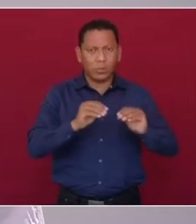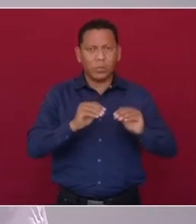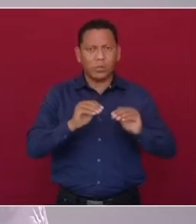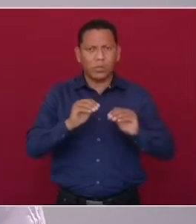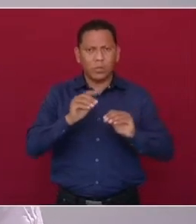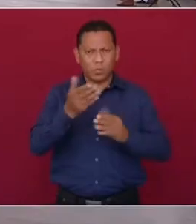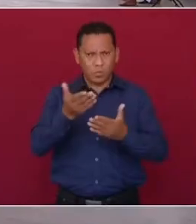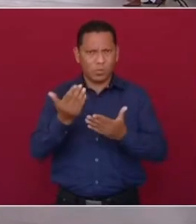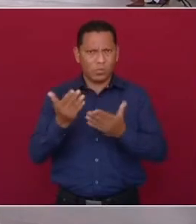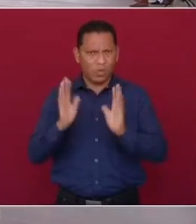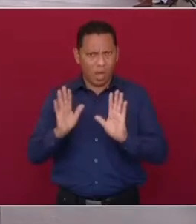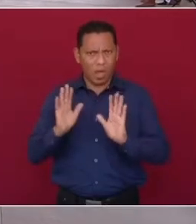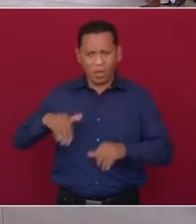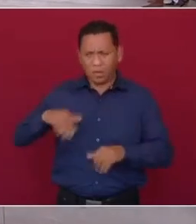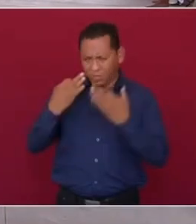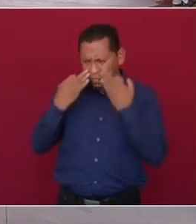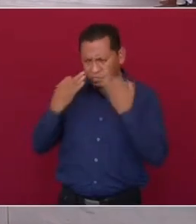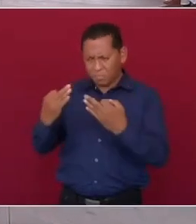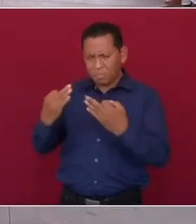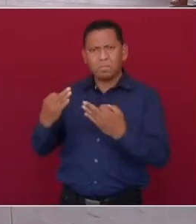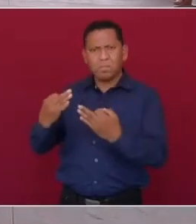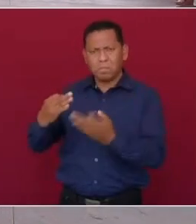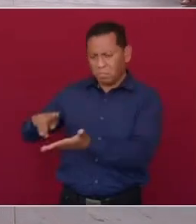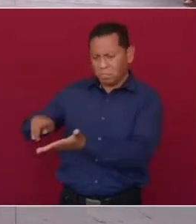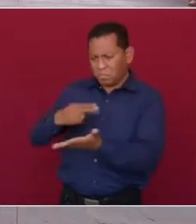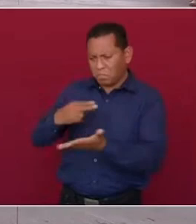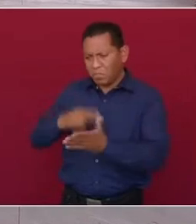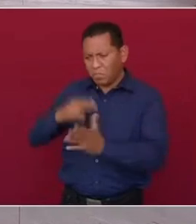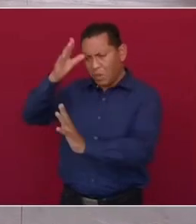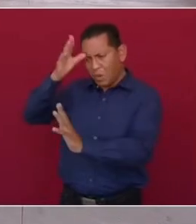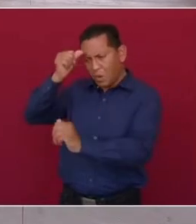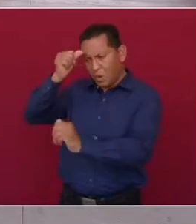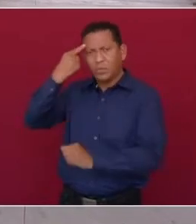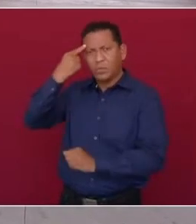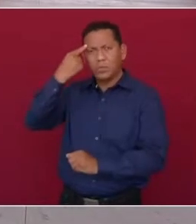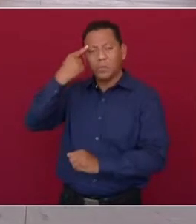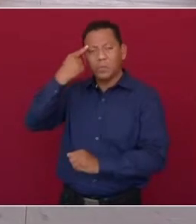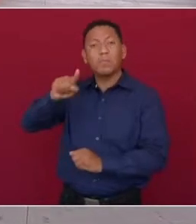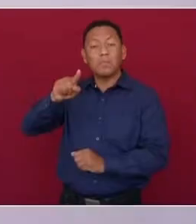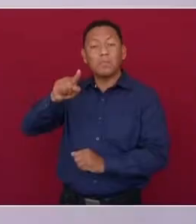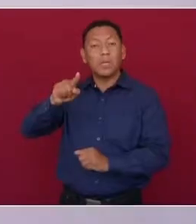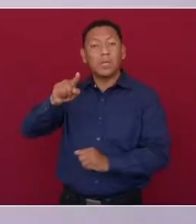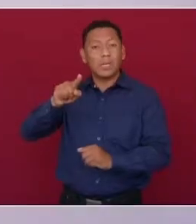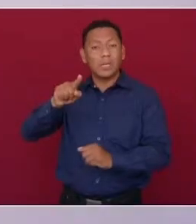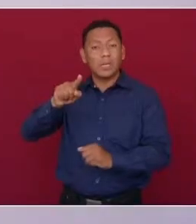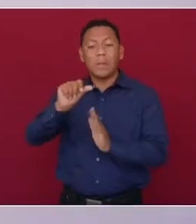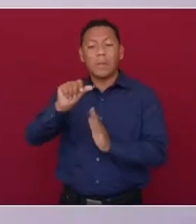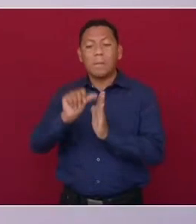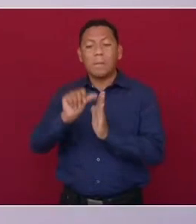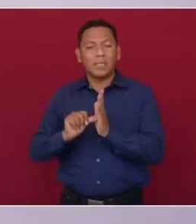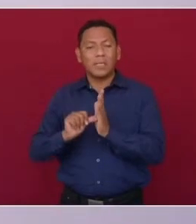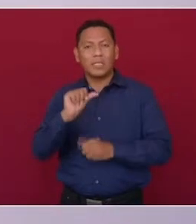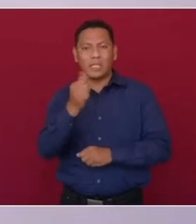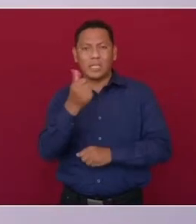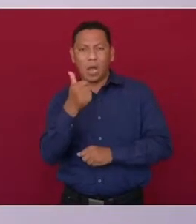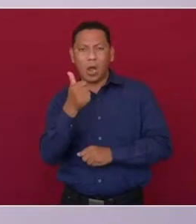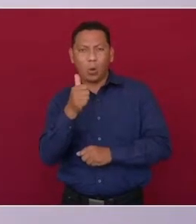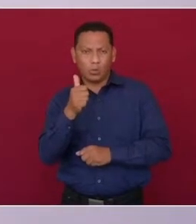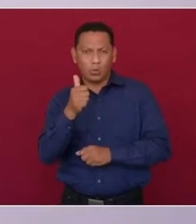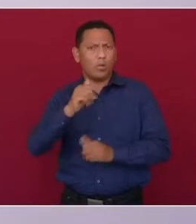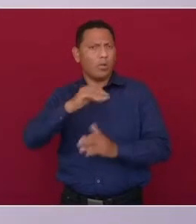firmó ahora el contrato para terminar en agosto, porque no se puede antes,